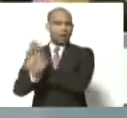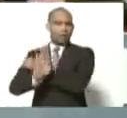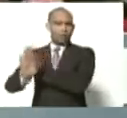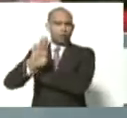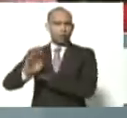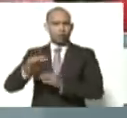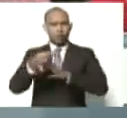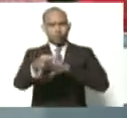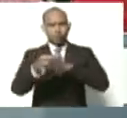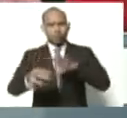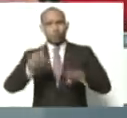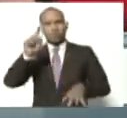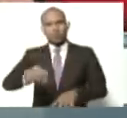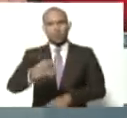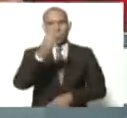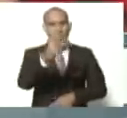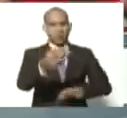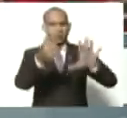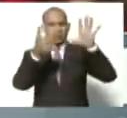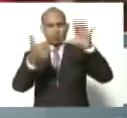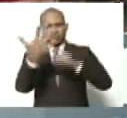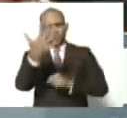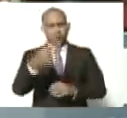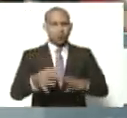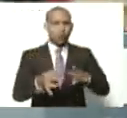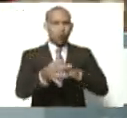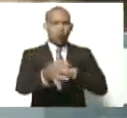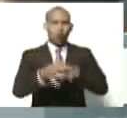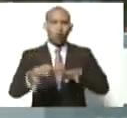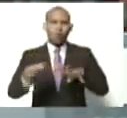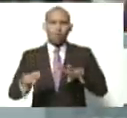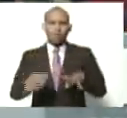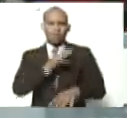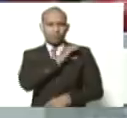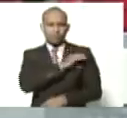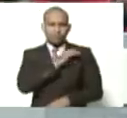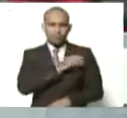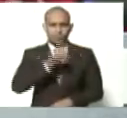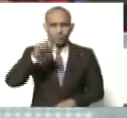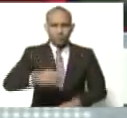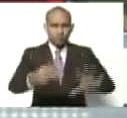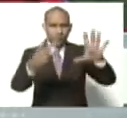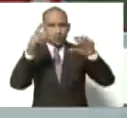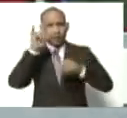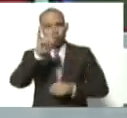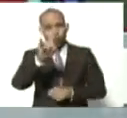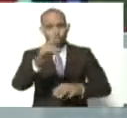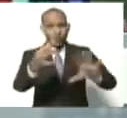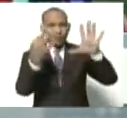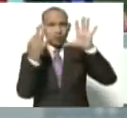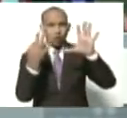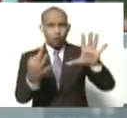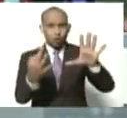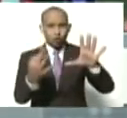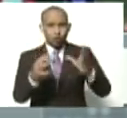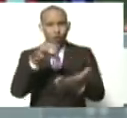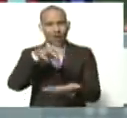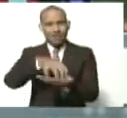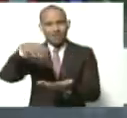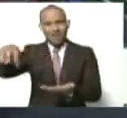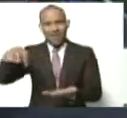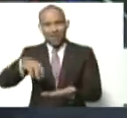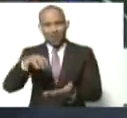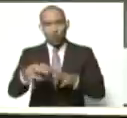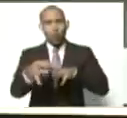los 335 Comité municipales. El lunes 8. El lunes 8. Los estadales. Estadales